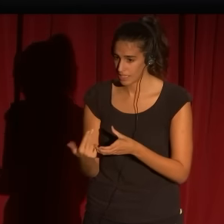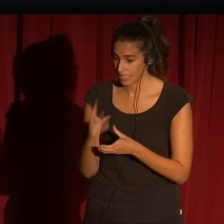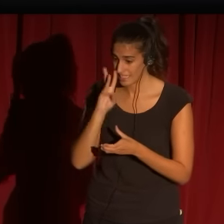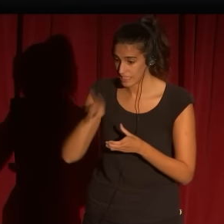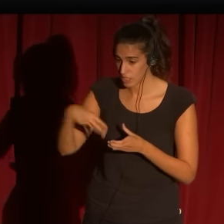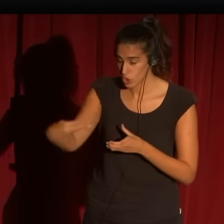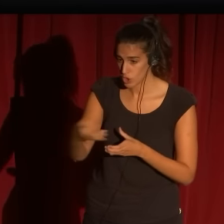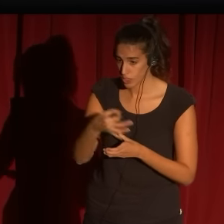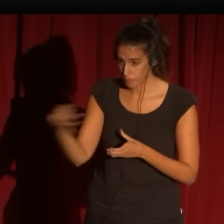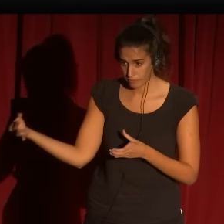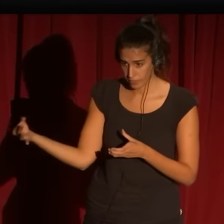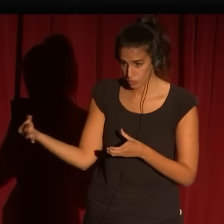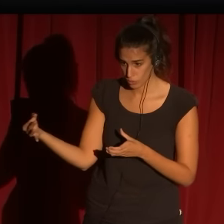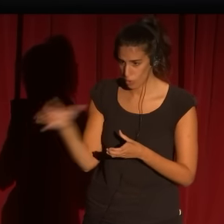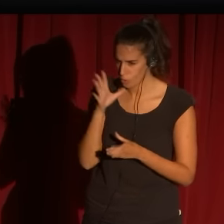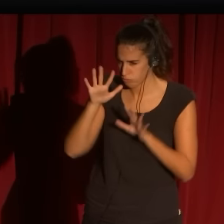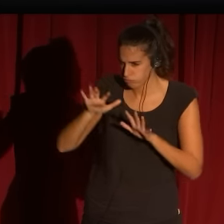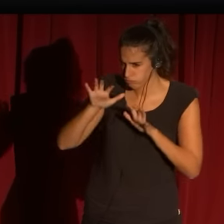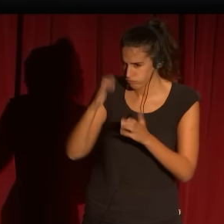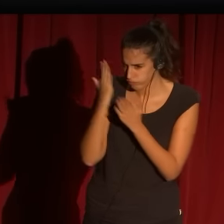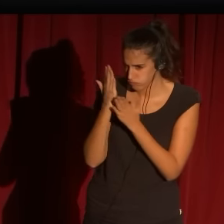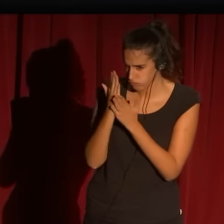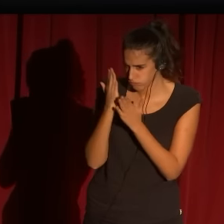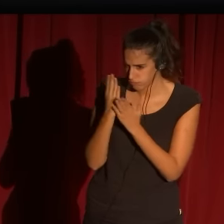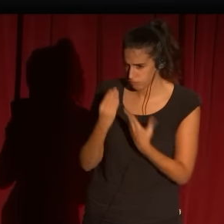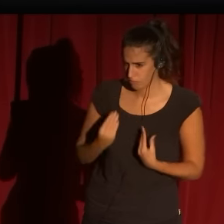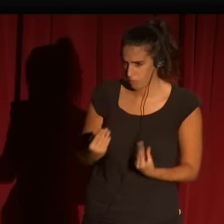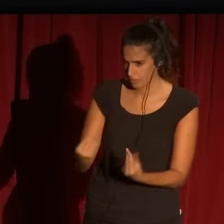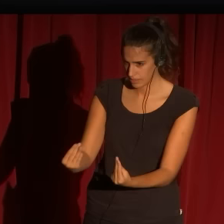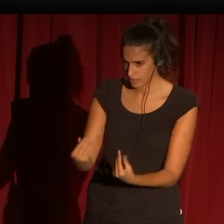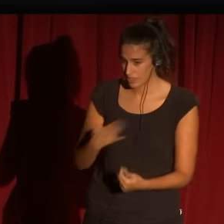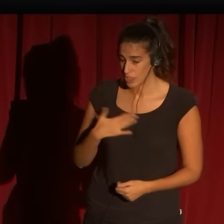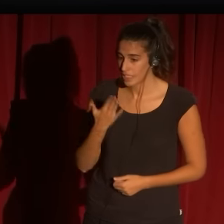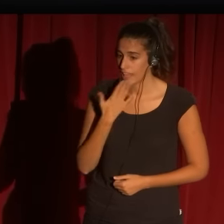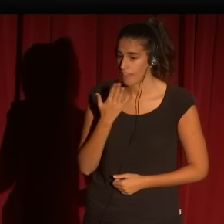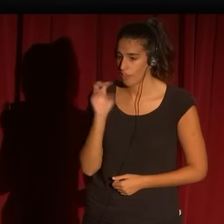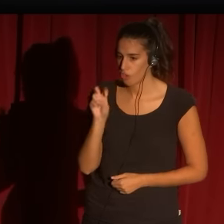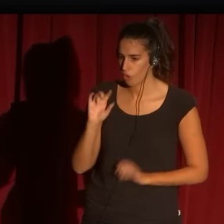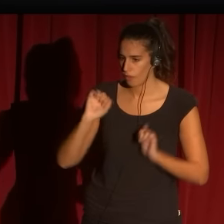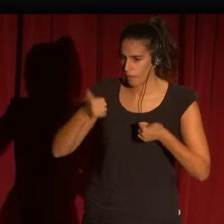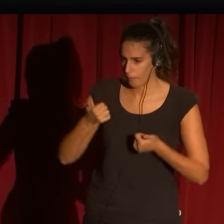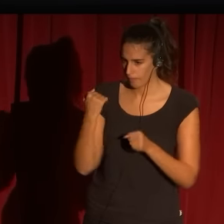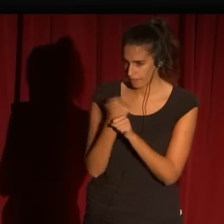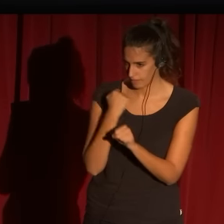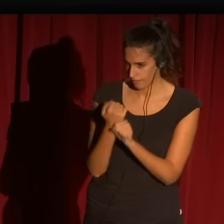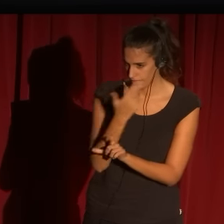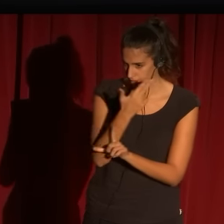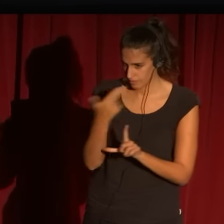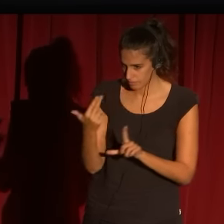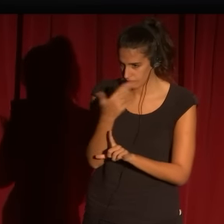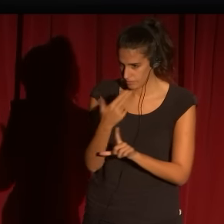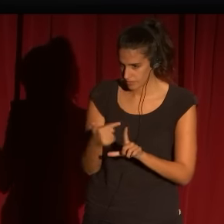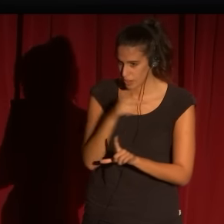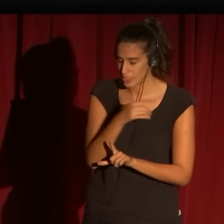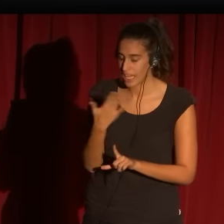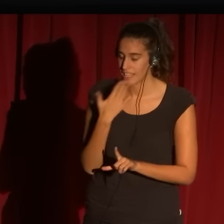bien y se empeado a pintar en la edad habitual en ese momento que era en torno a los 12 años se ha empezado a formar en ese momento más o menos pues bueno que tuviese unos